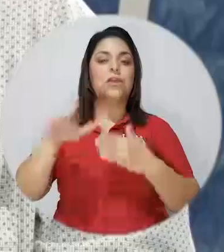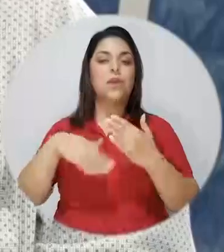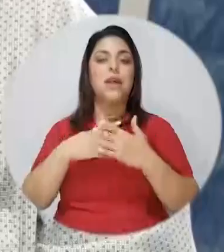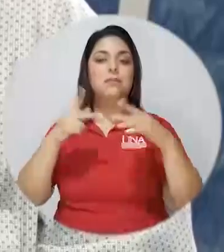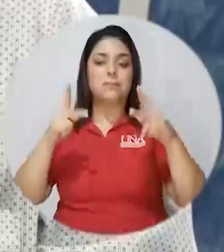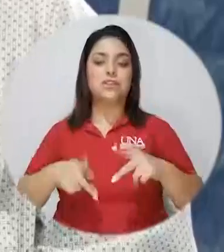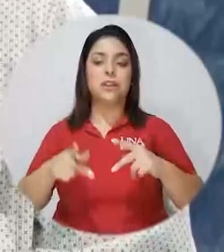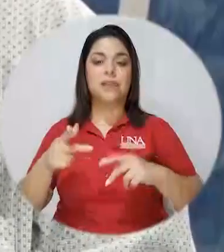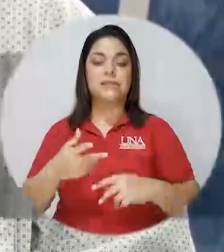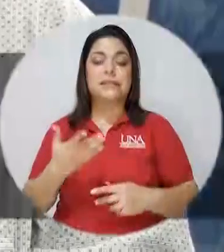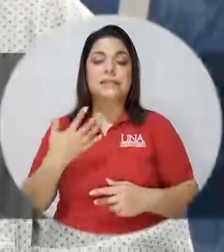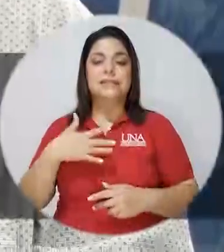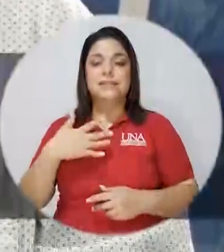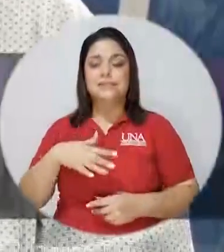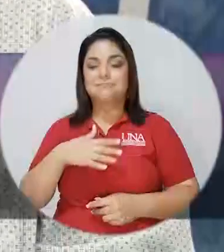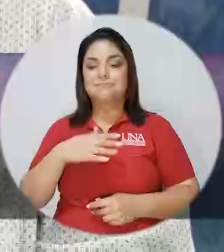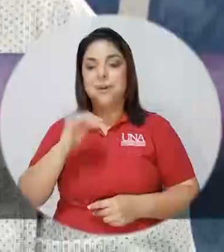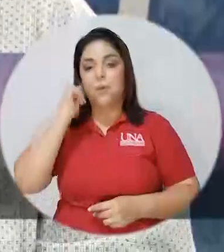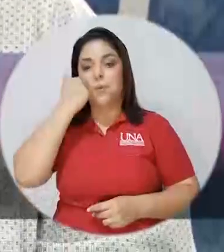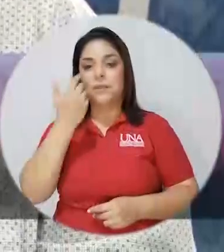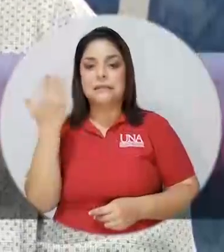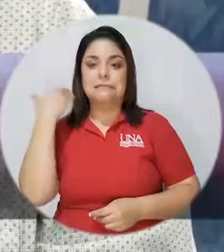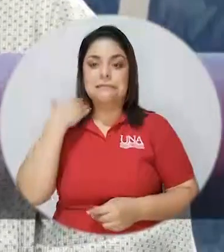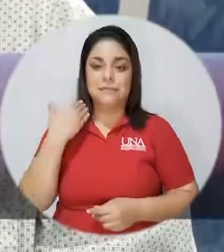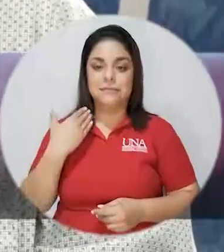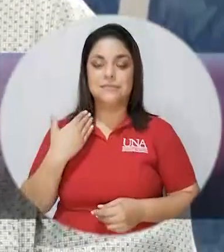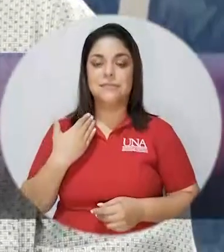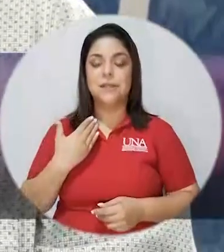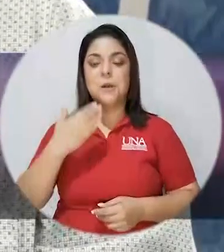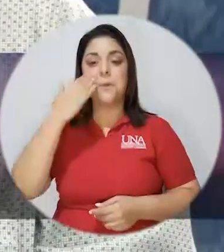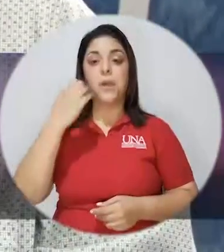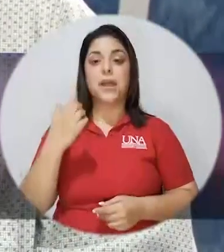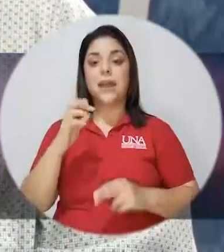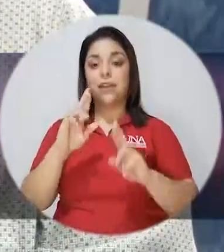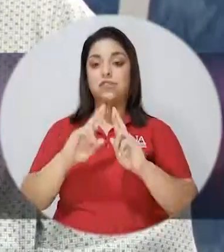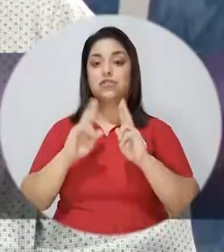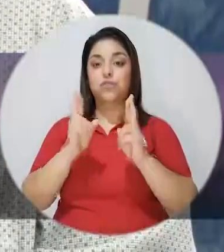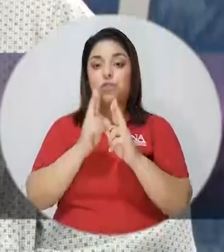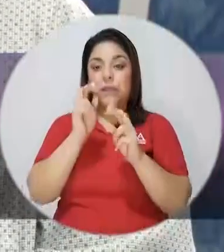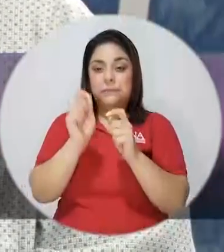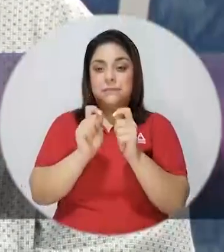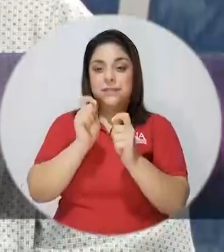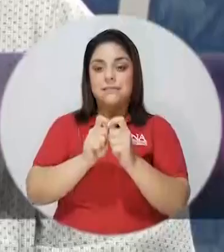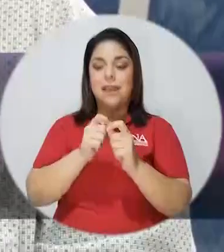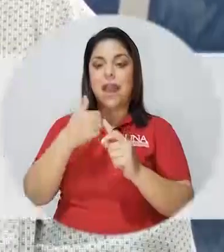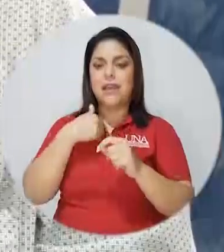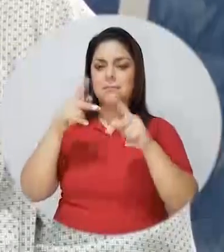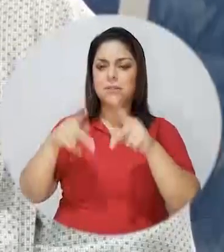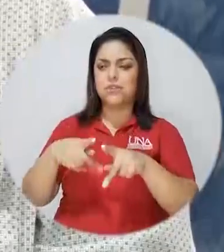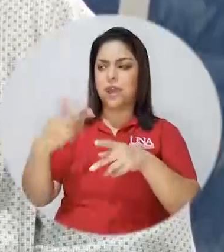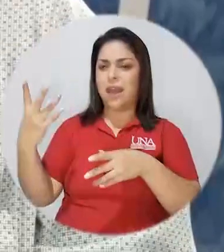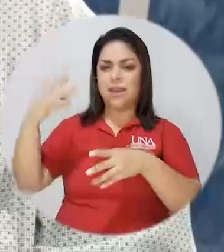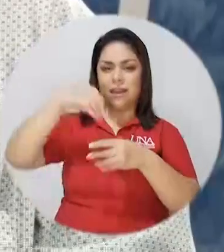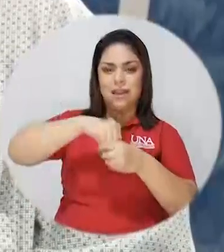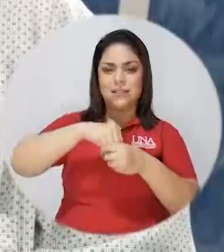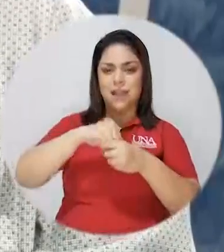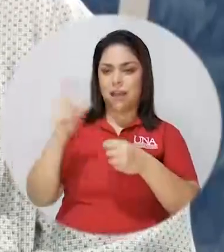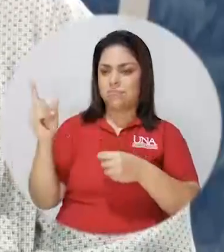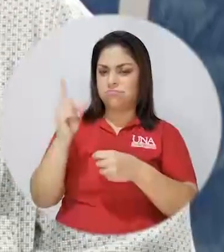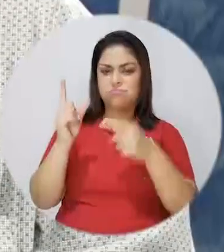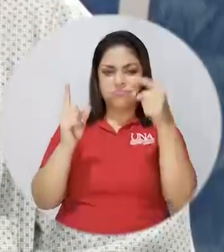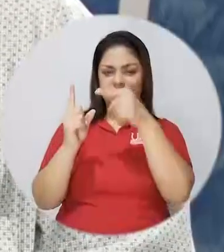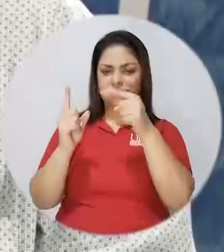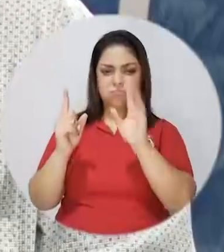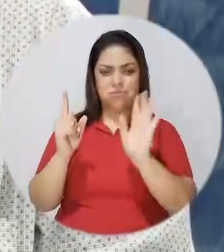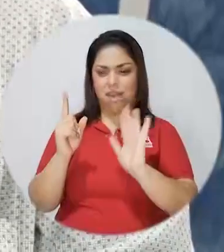pasado chascos, ¿verdad? En donde hay reuniones particulares y hay gente que ingresa